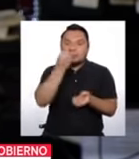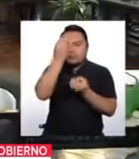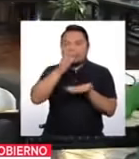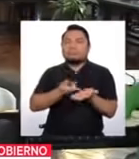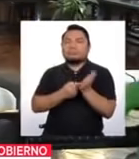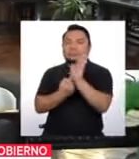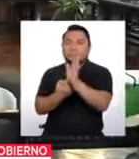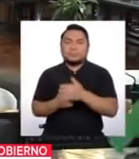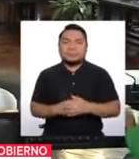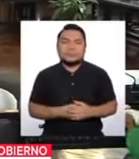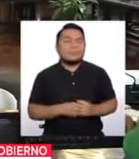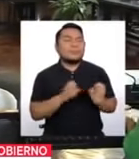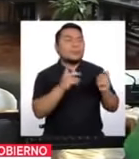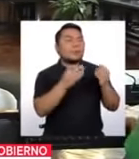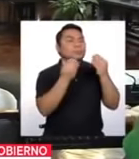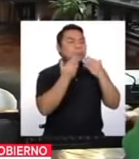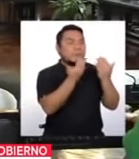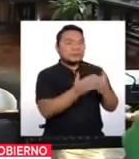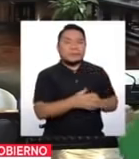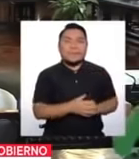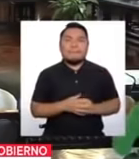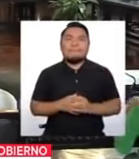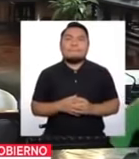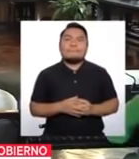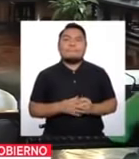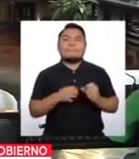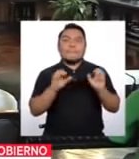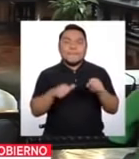Gracias. Muchas gracias. No, solamente